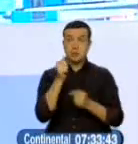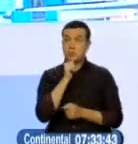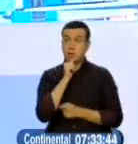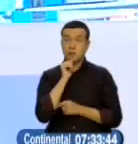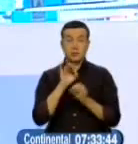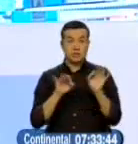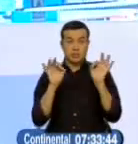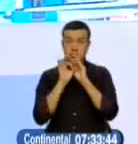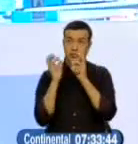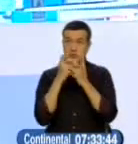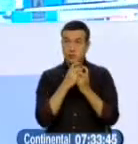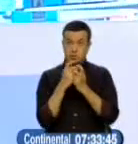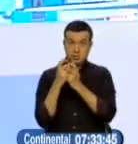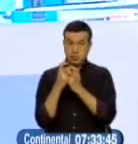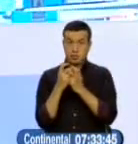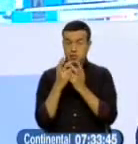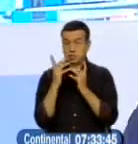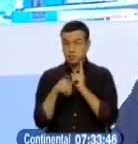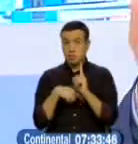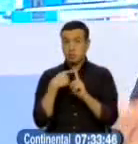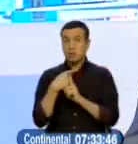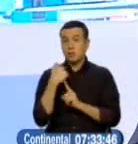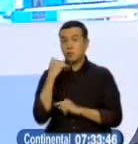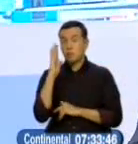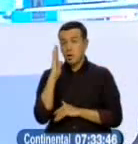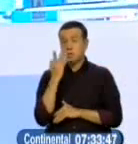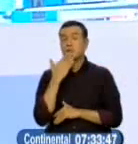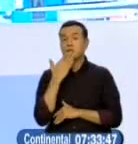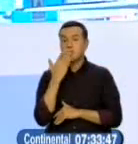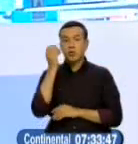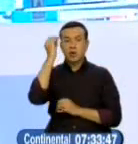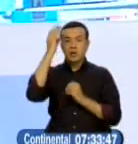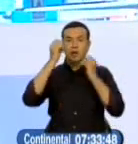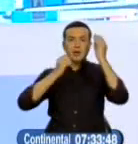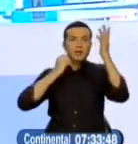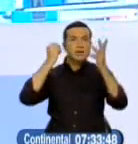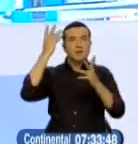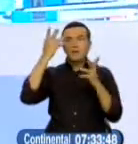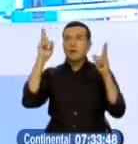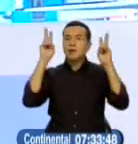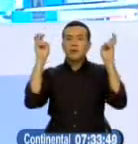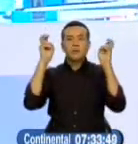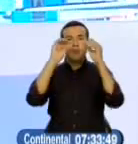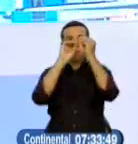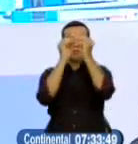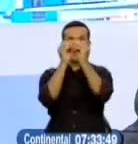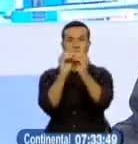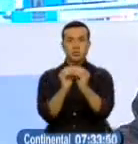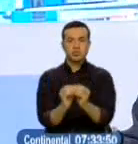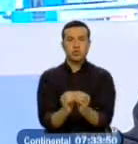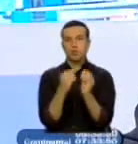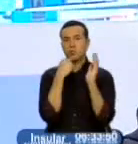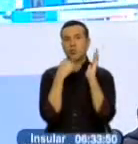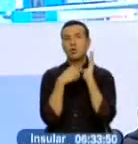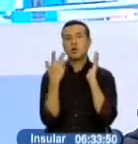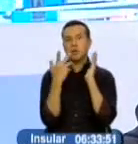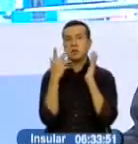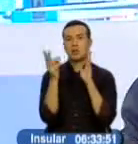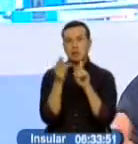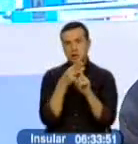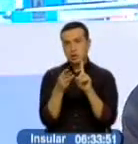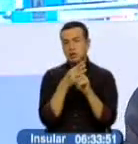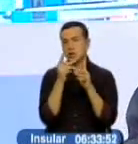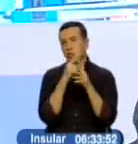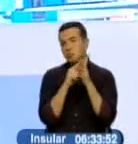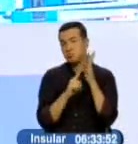lo privado, y también generar otras formas de innovación en términos de formación, como los mecanismos en línea,